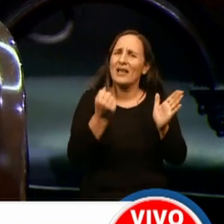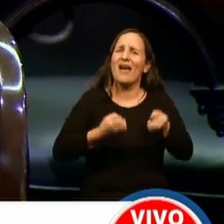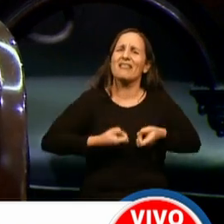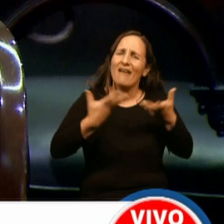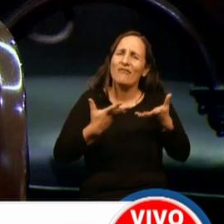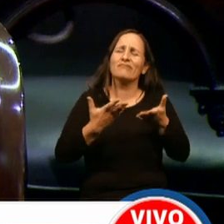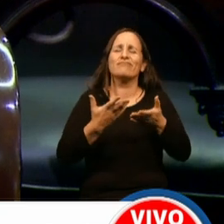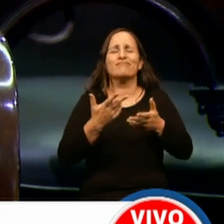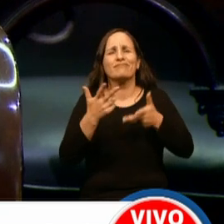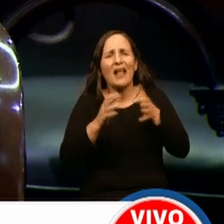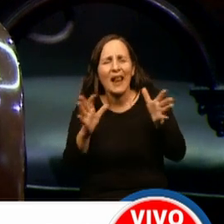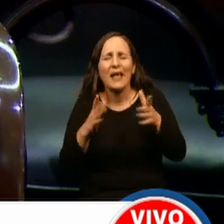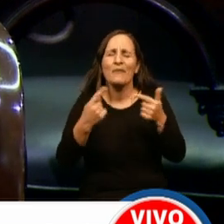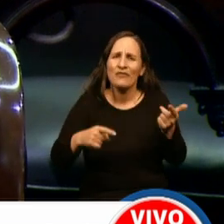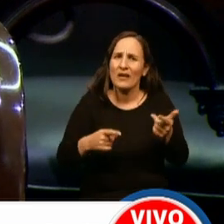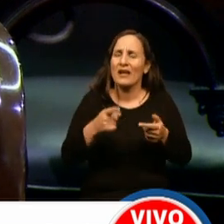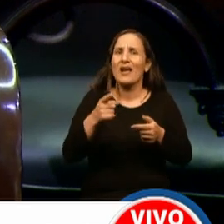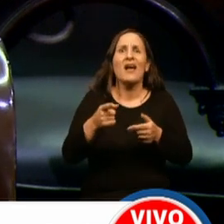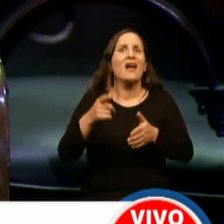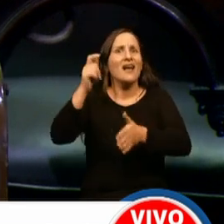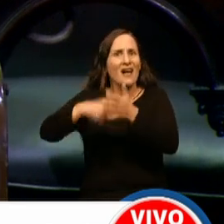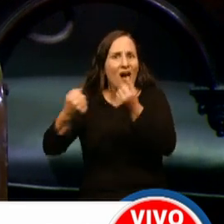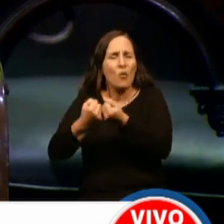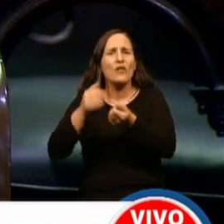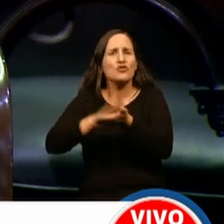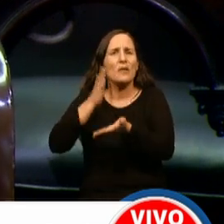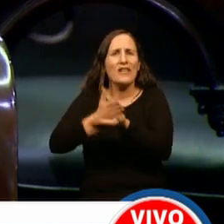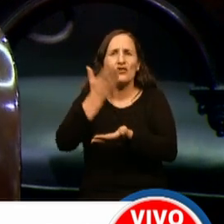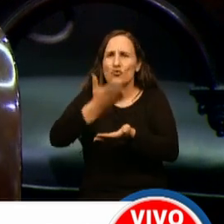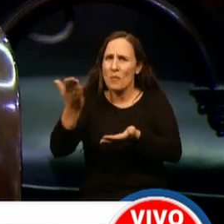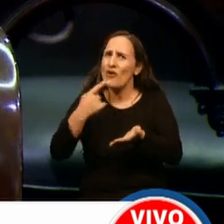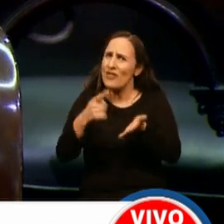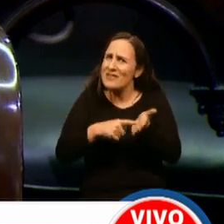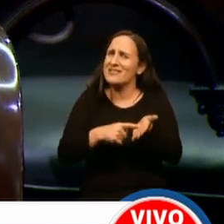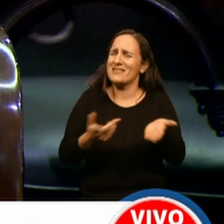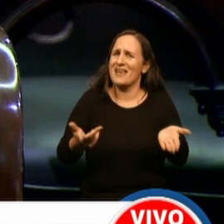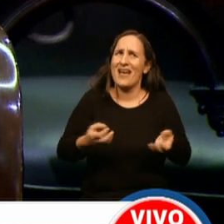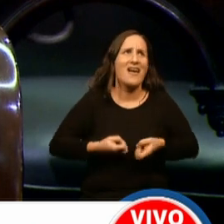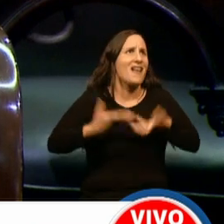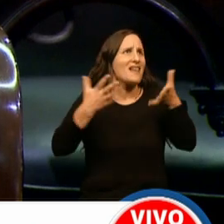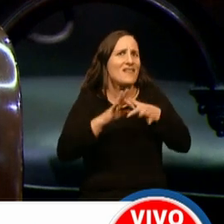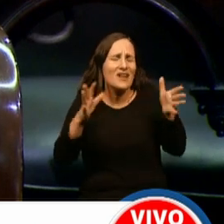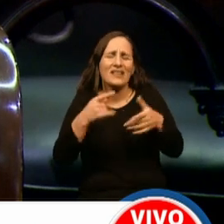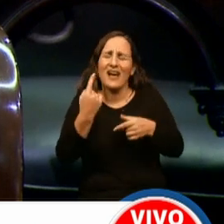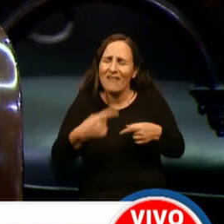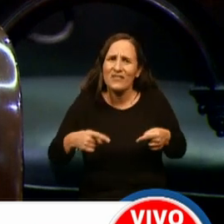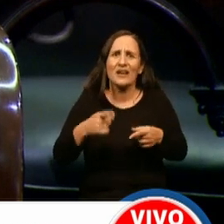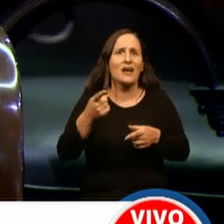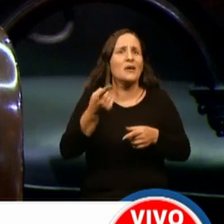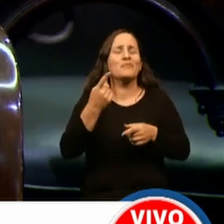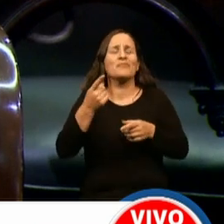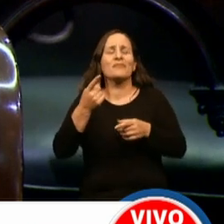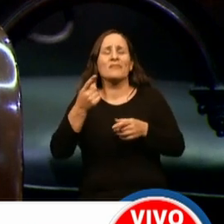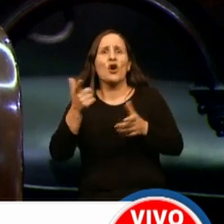tratados de derechos humanos es muy clara la relatoría para la libertad de expresión de la comisión interamericana de